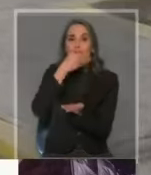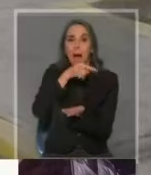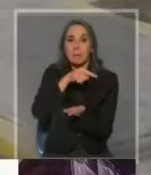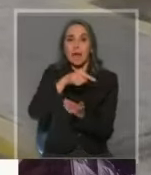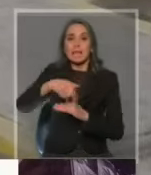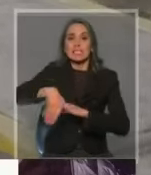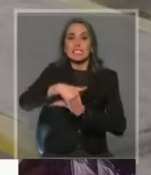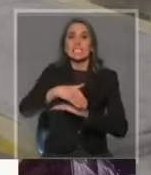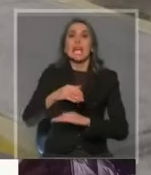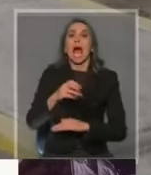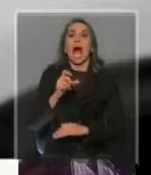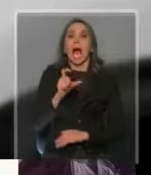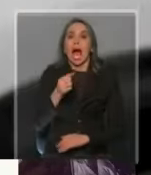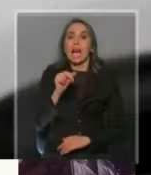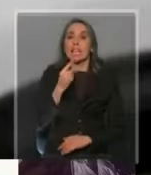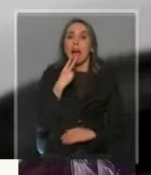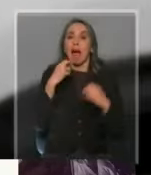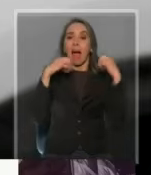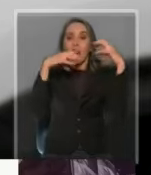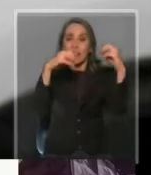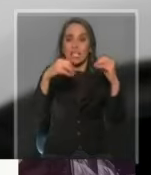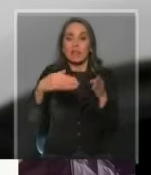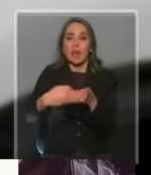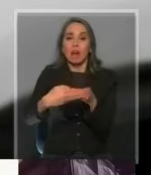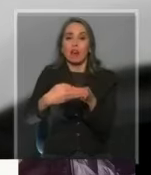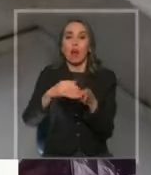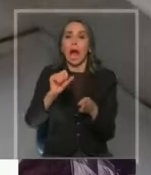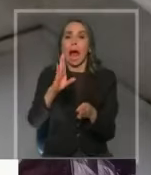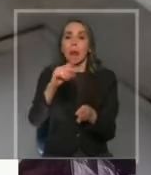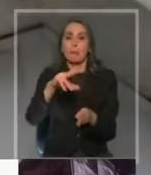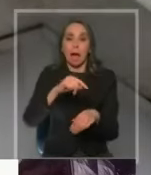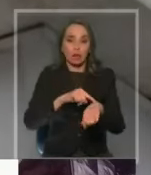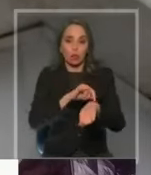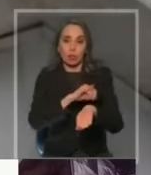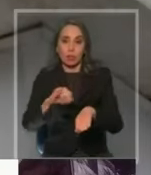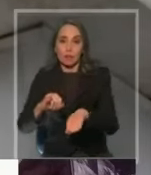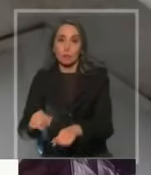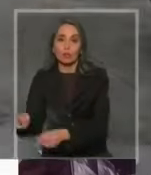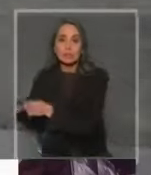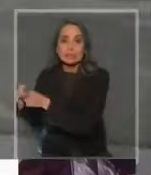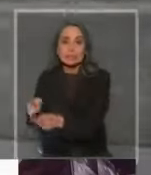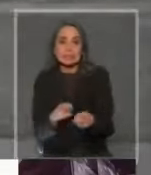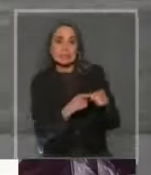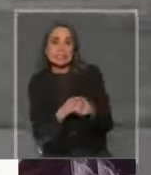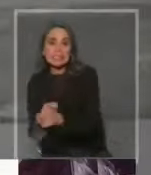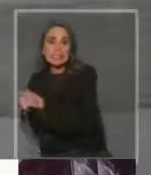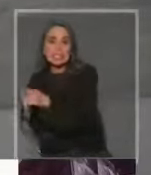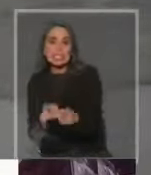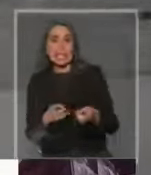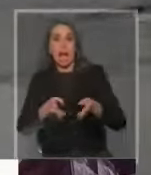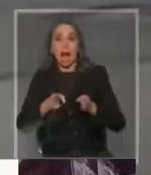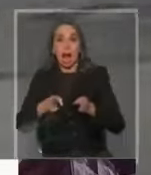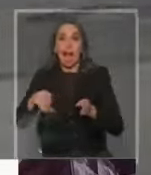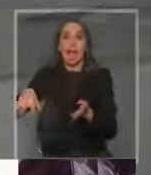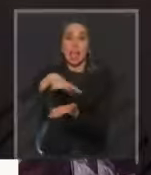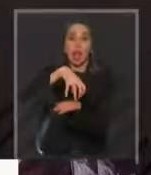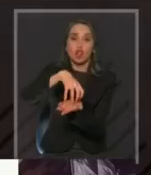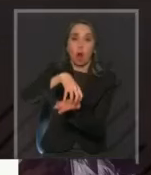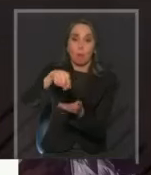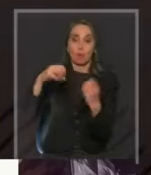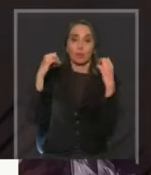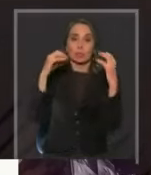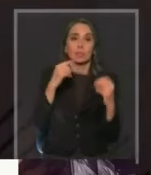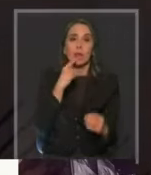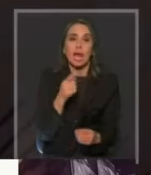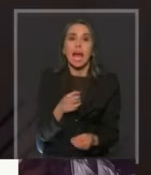Gran Avenida con Fernández Albano, y pocos minutos después se inició el seguimiento por las calles de la comuna. Gran